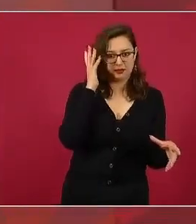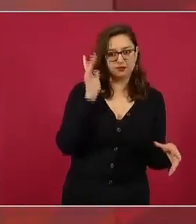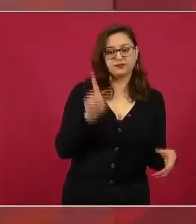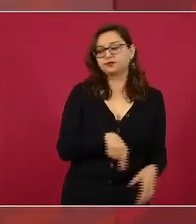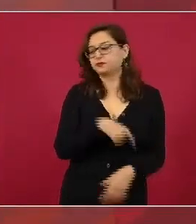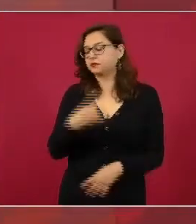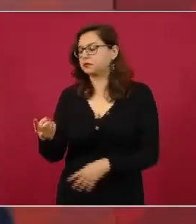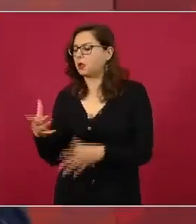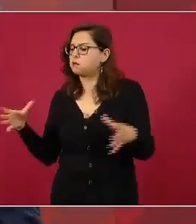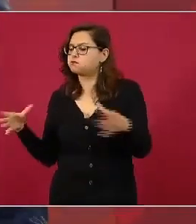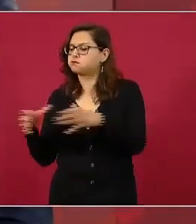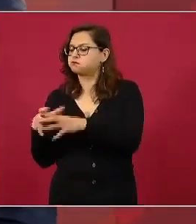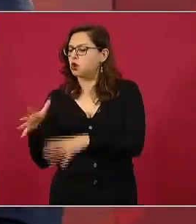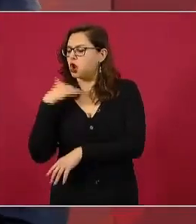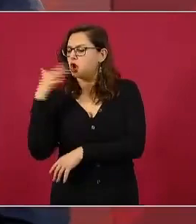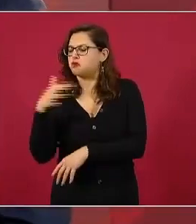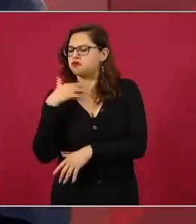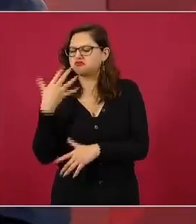corruptos cínicos.